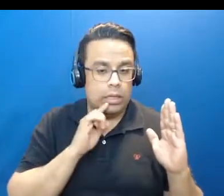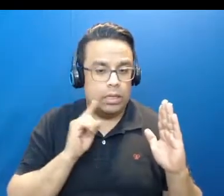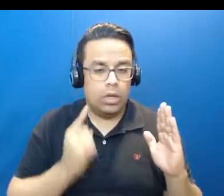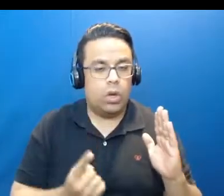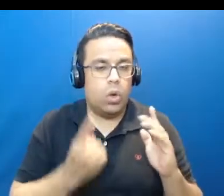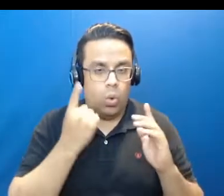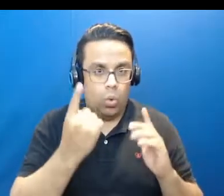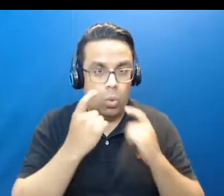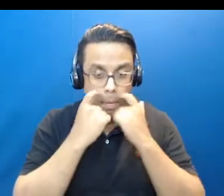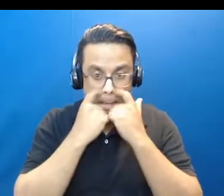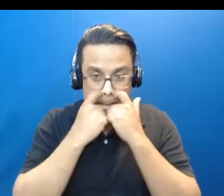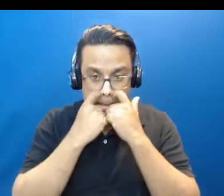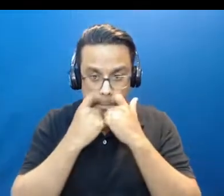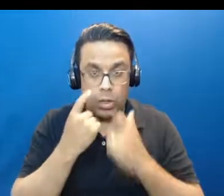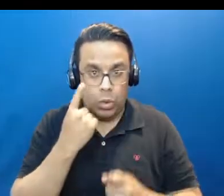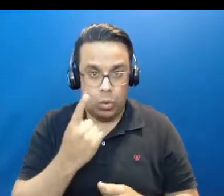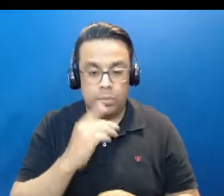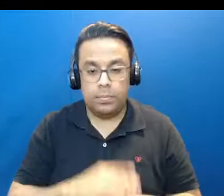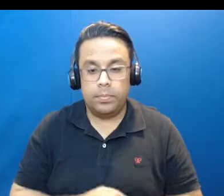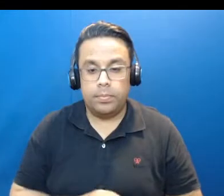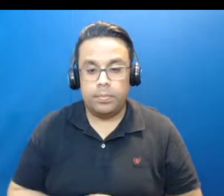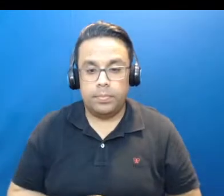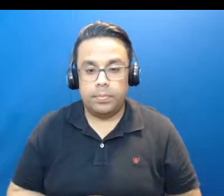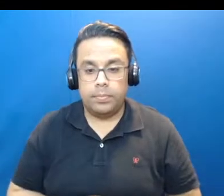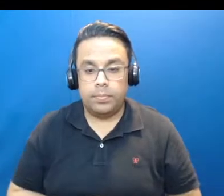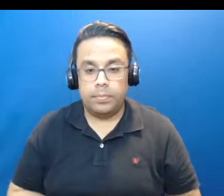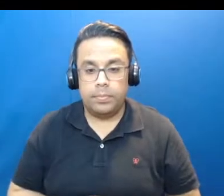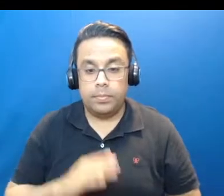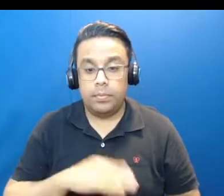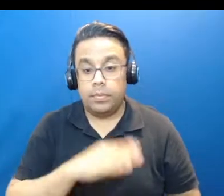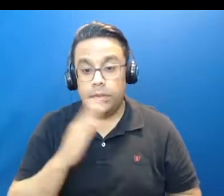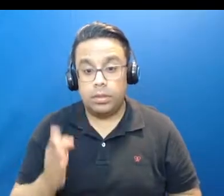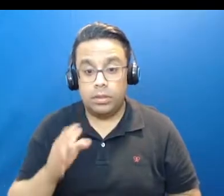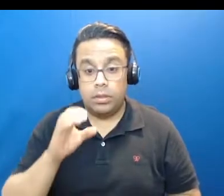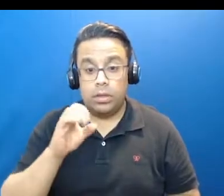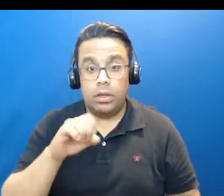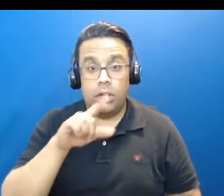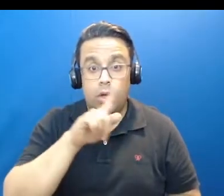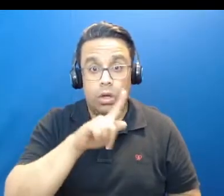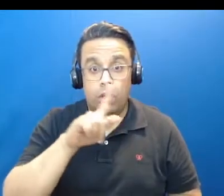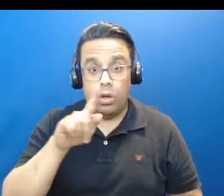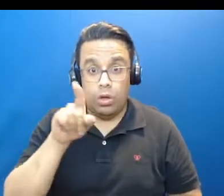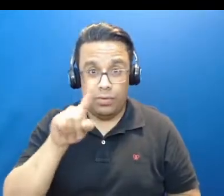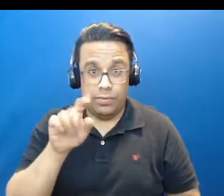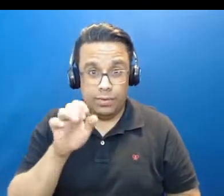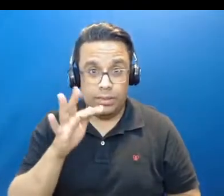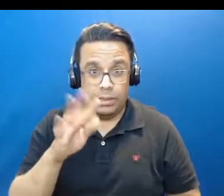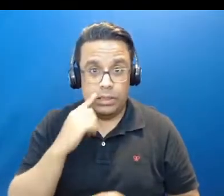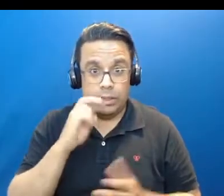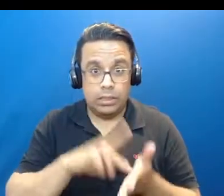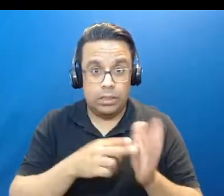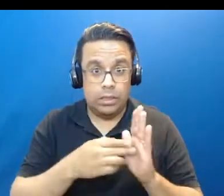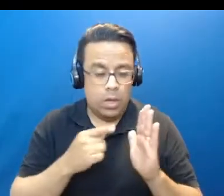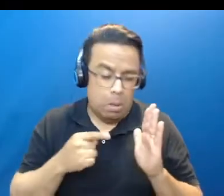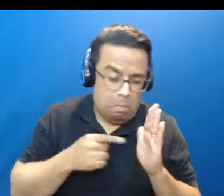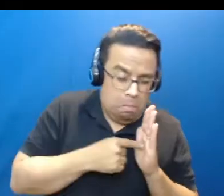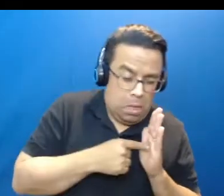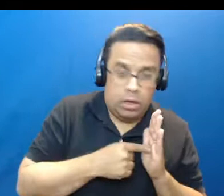1 y el offset, que es la distancia de separación, dejémoslo de 1